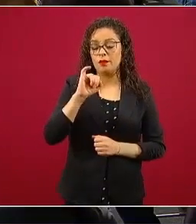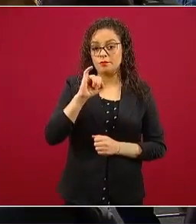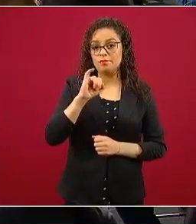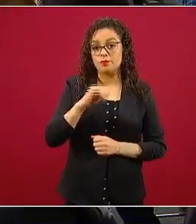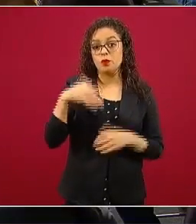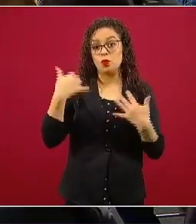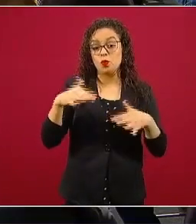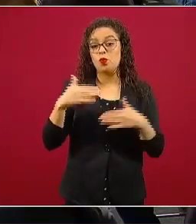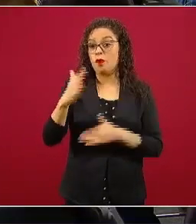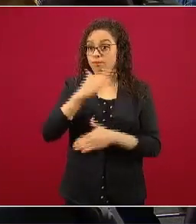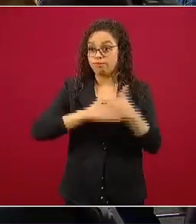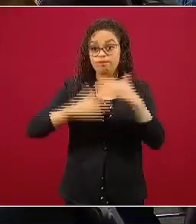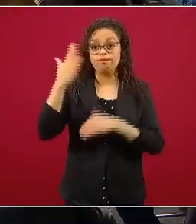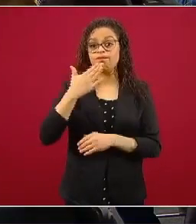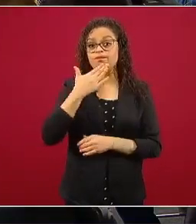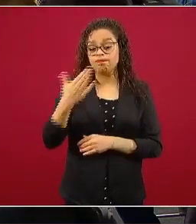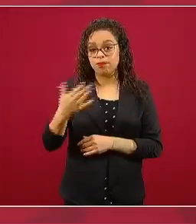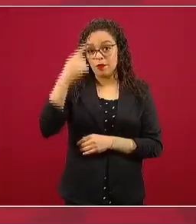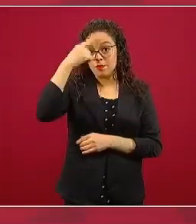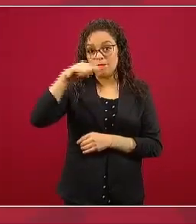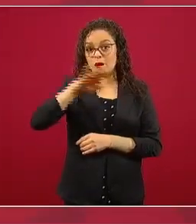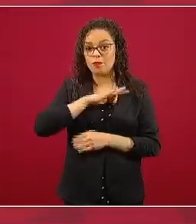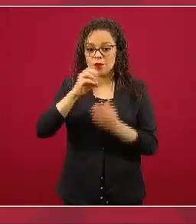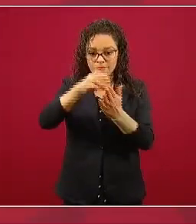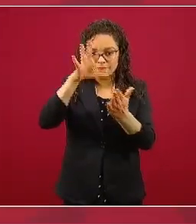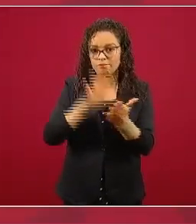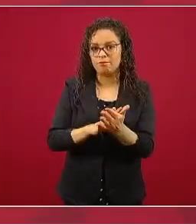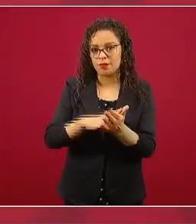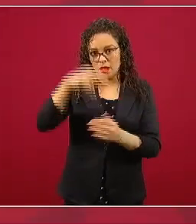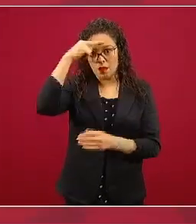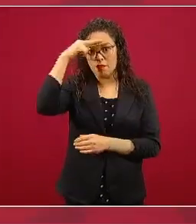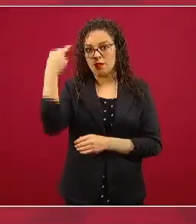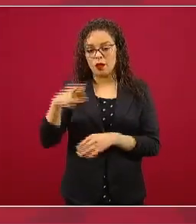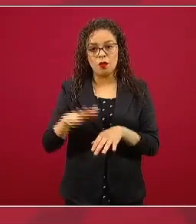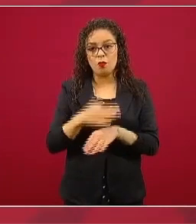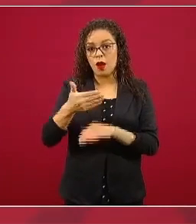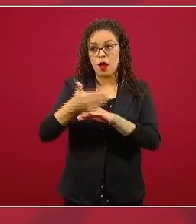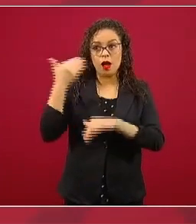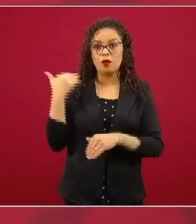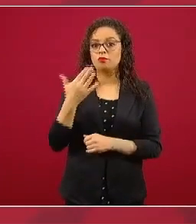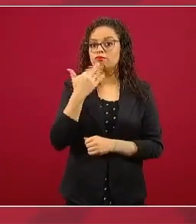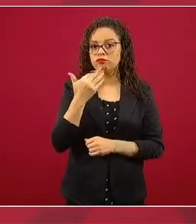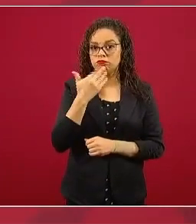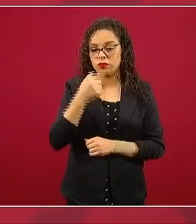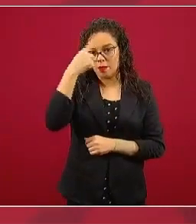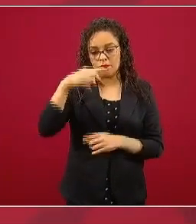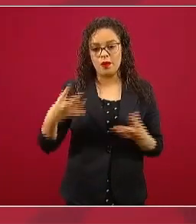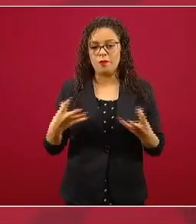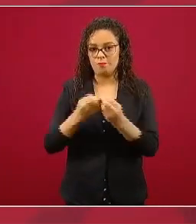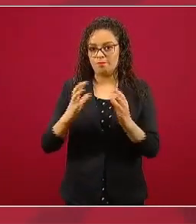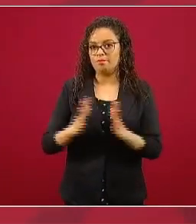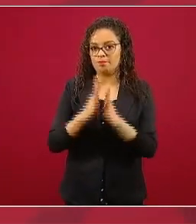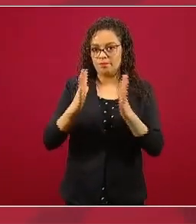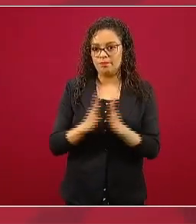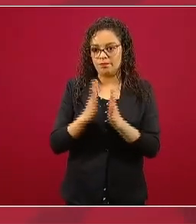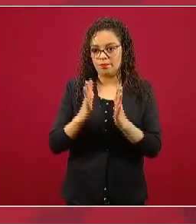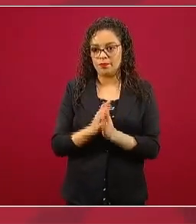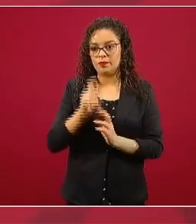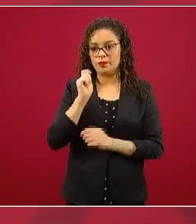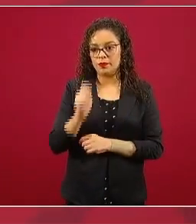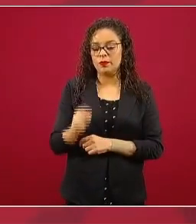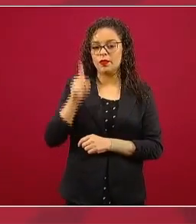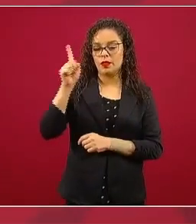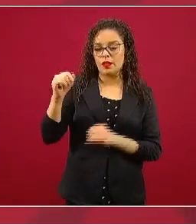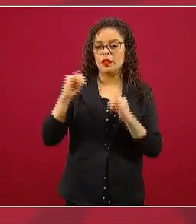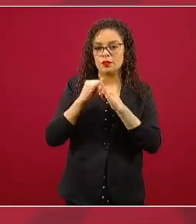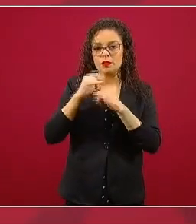exitosa para incluir a México, que no estaba, cosa que obviamente la instrucción fue que si participáramos, vía el Instituto Nacional de